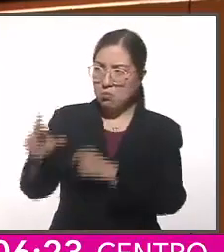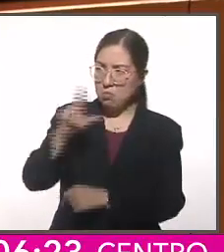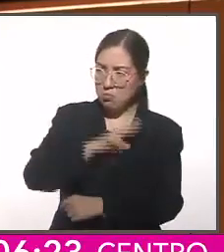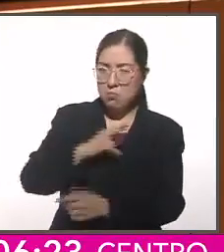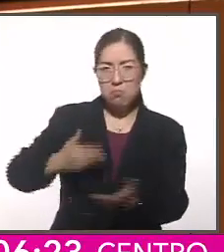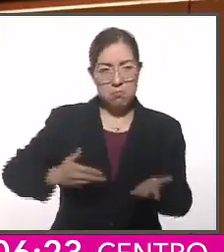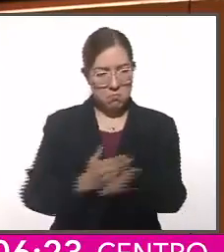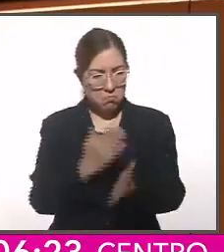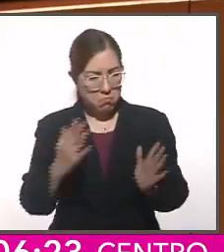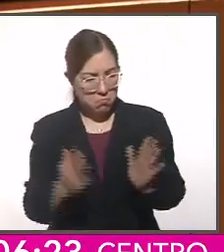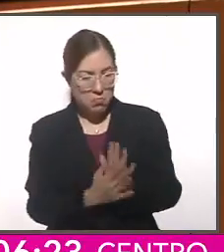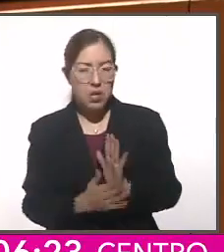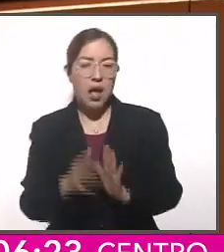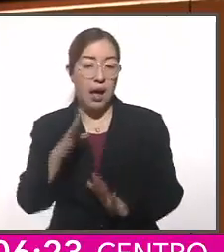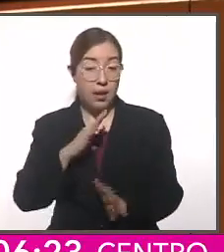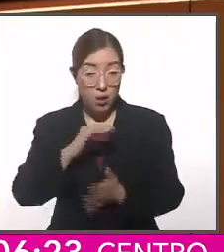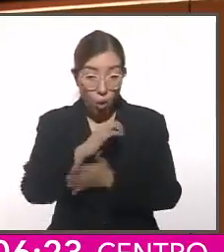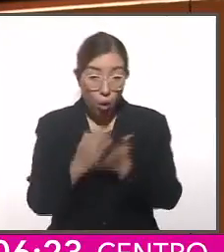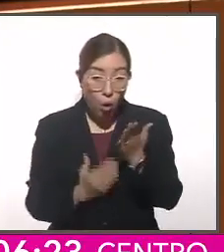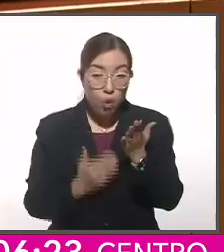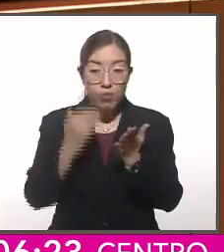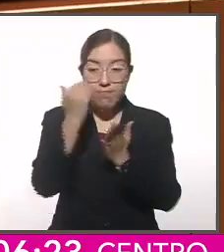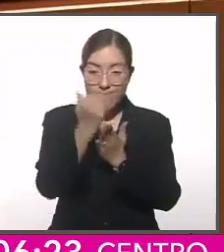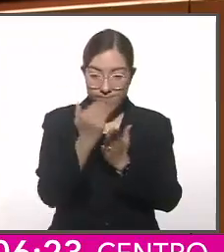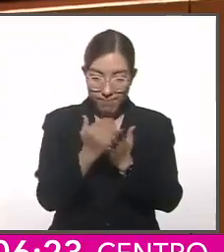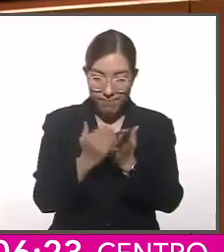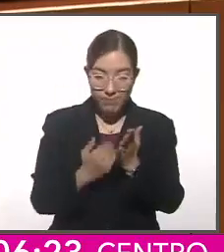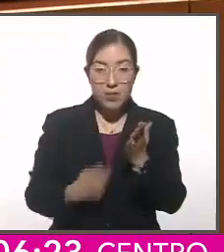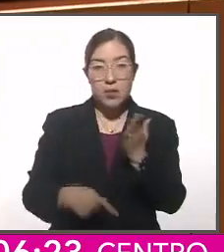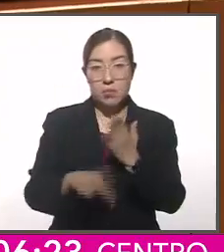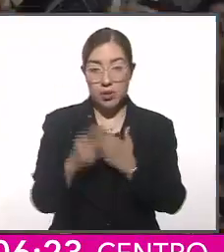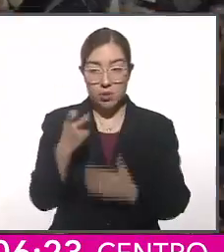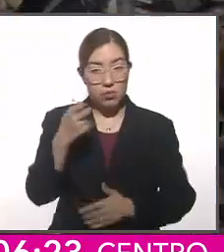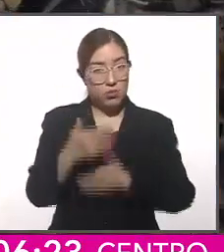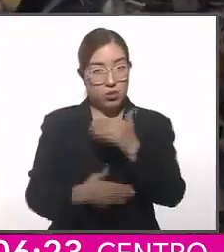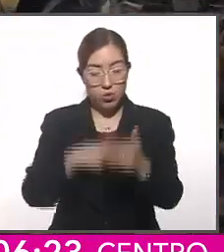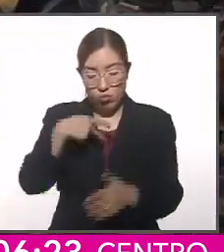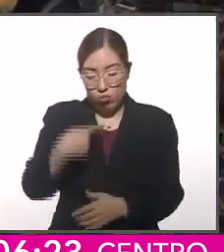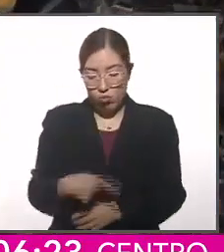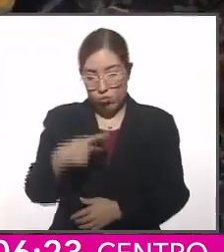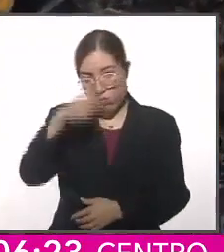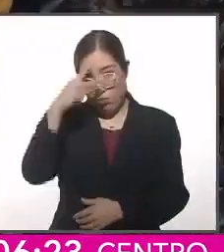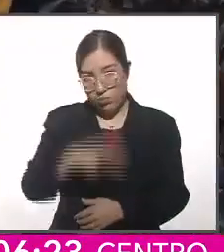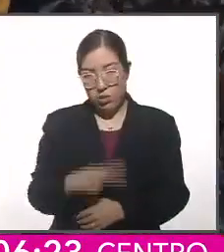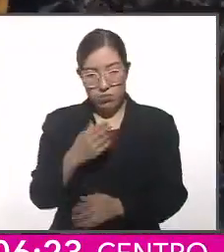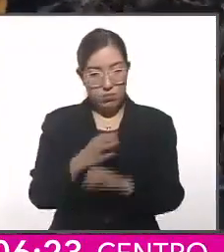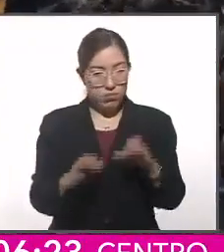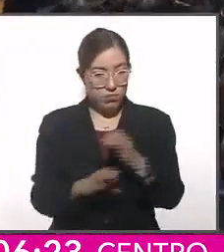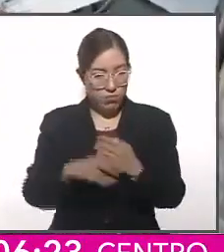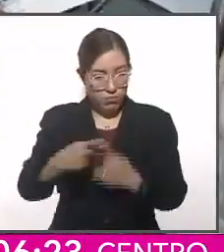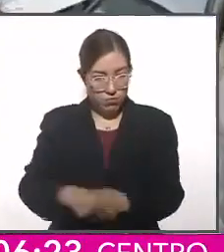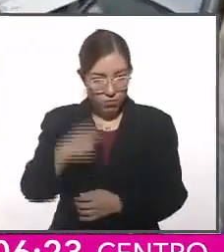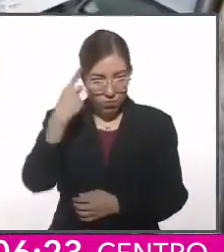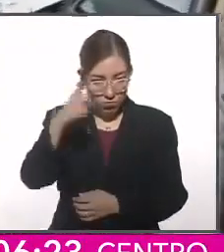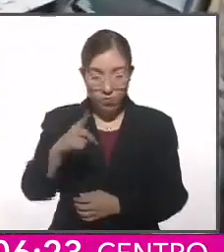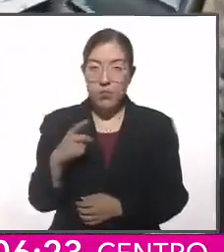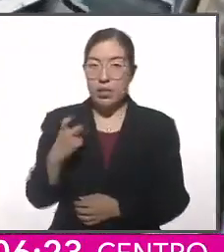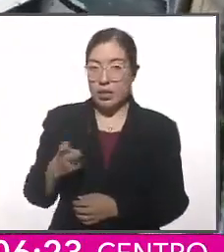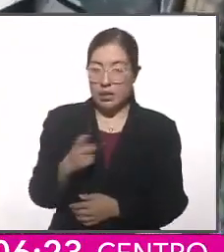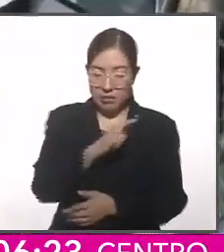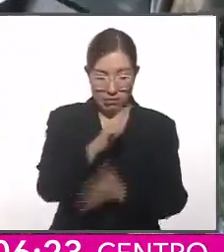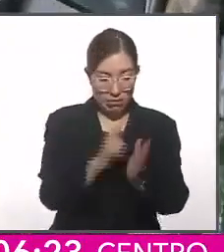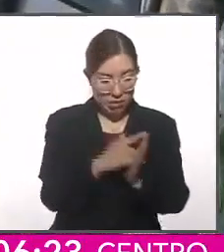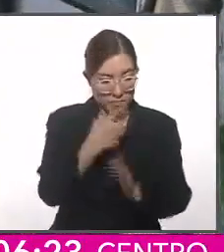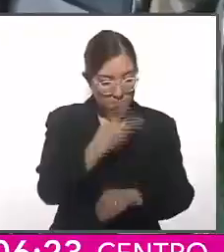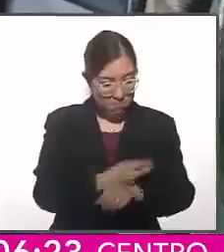bajo contratos específicos, los recursos seguirán siendo propiedad de México. Señalaron que esta reforma resarcirá los daños que se